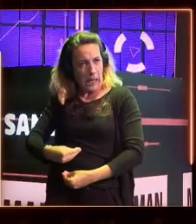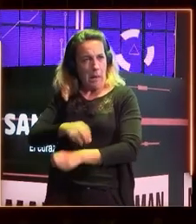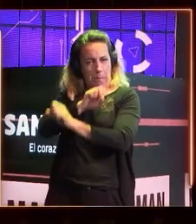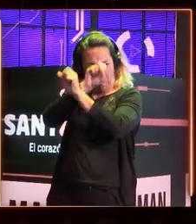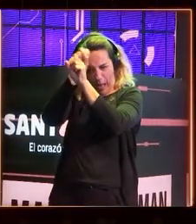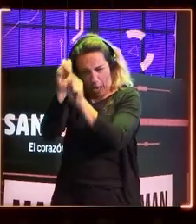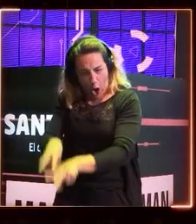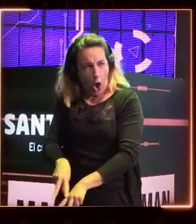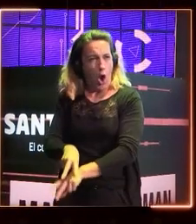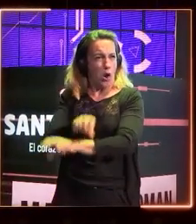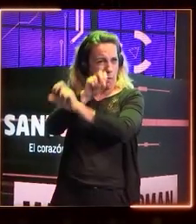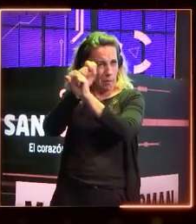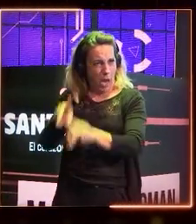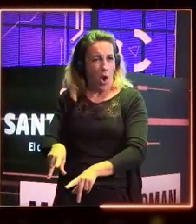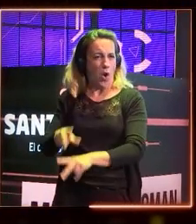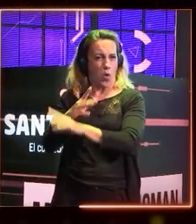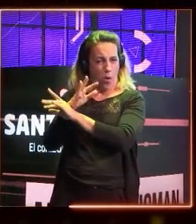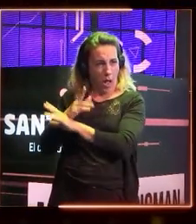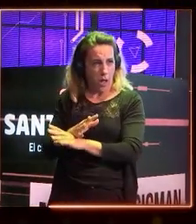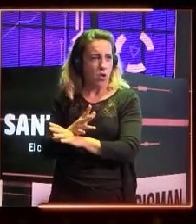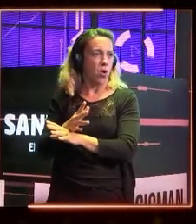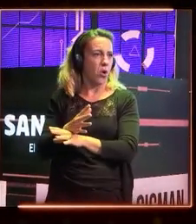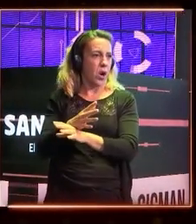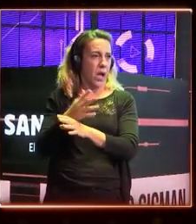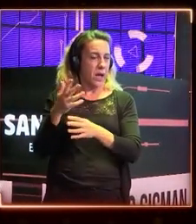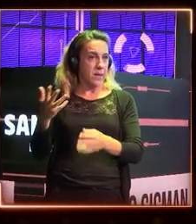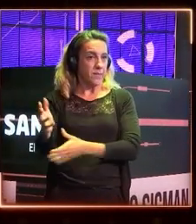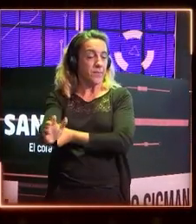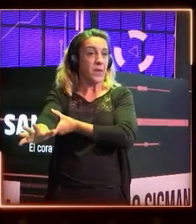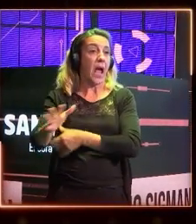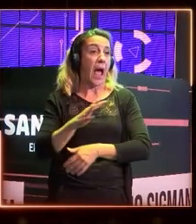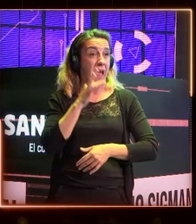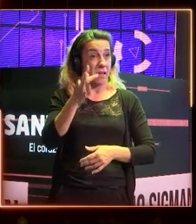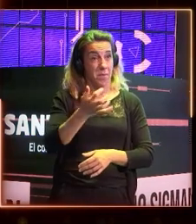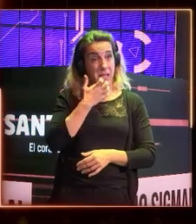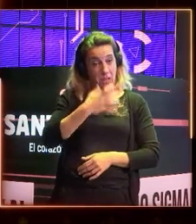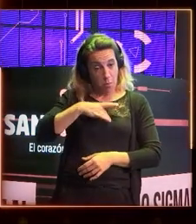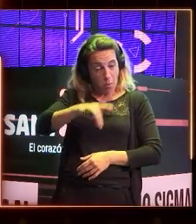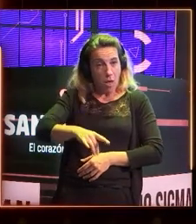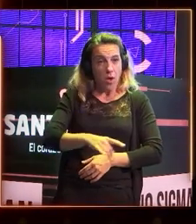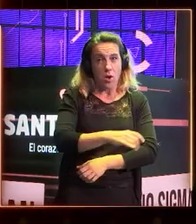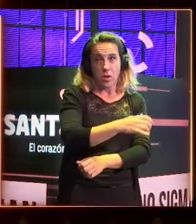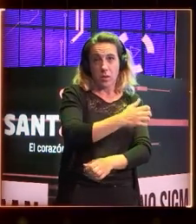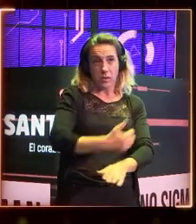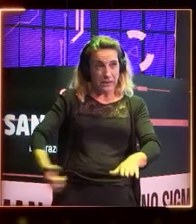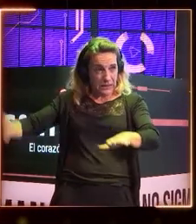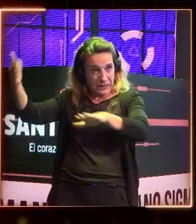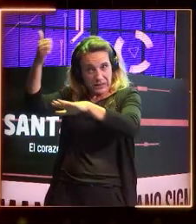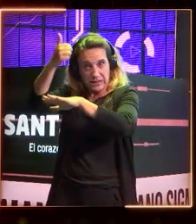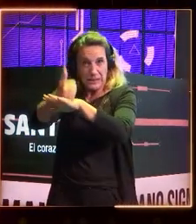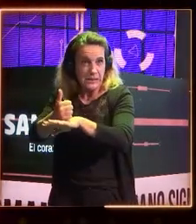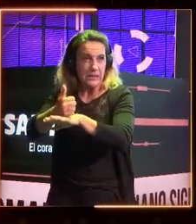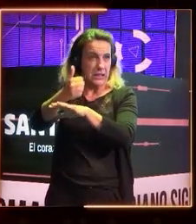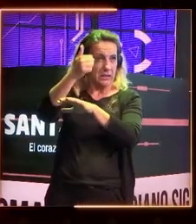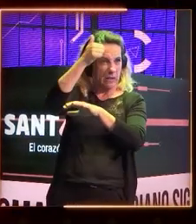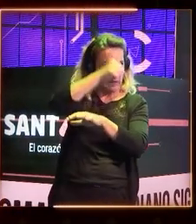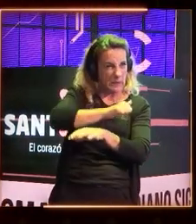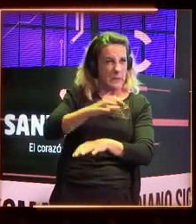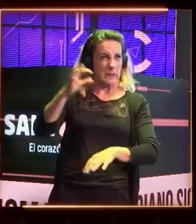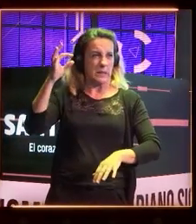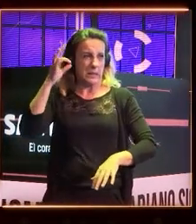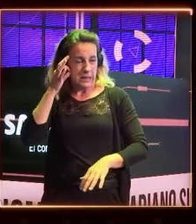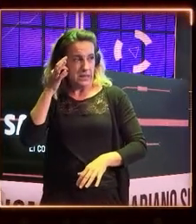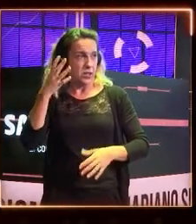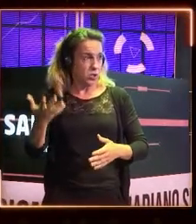peor jugadora de la historia de la pulsa China y además en lo posible Mostrar su hombría o mujera y su valía